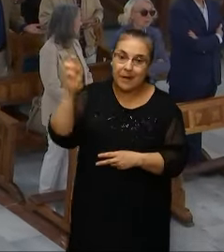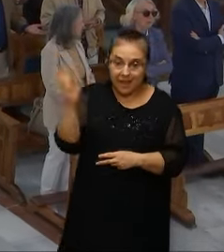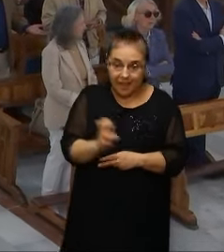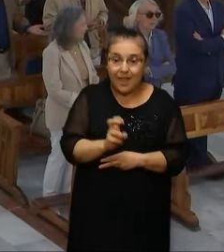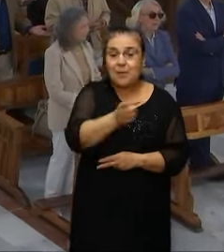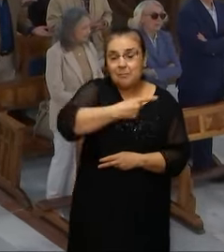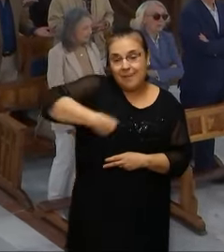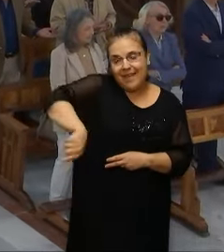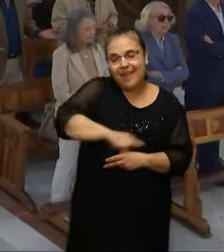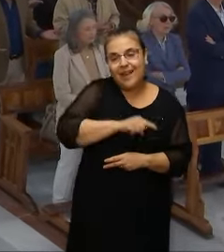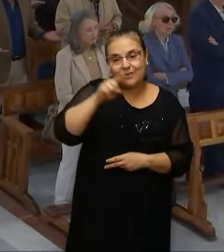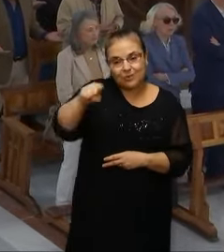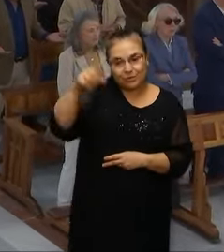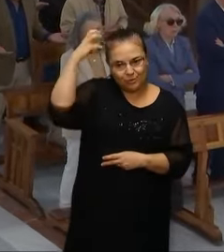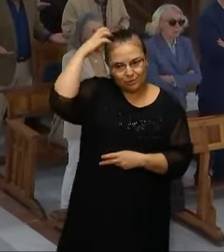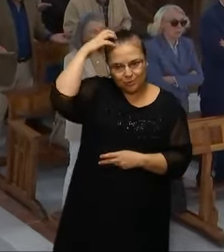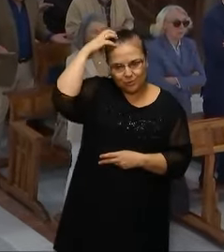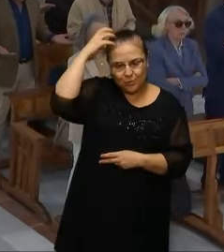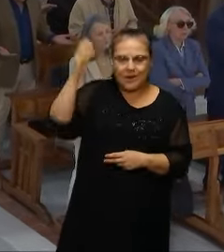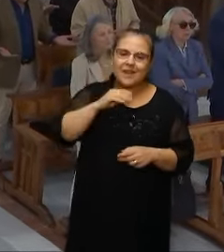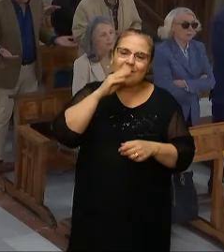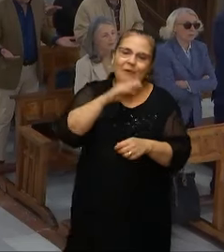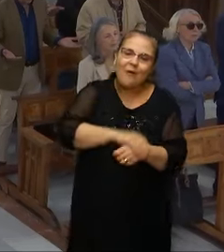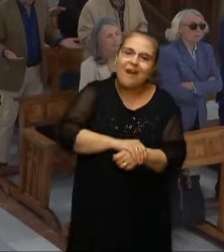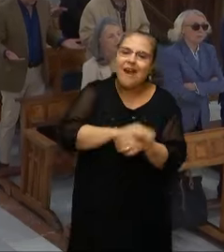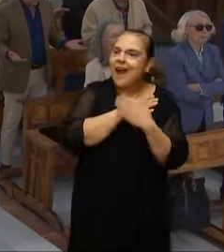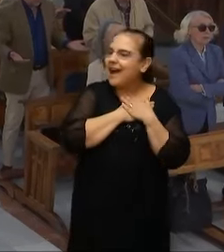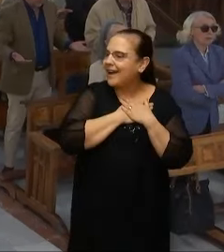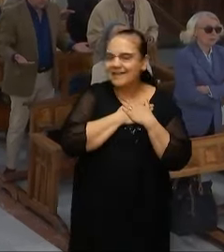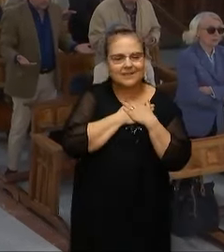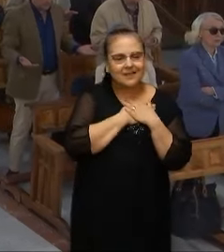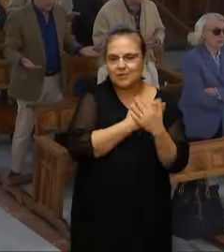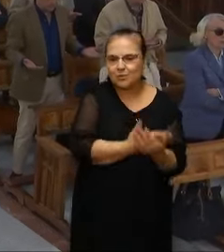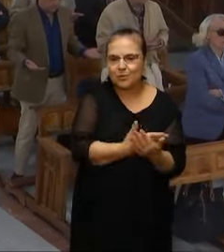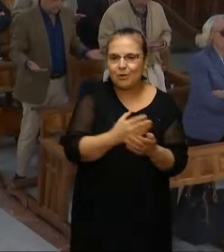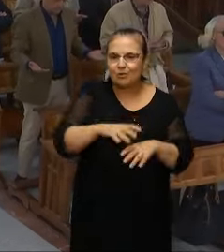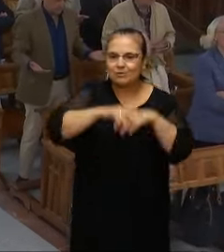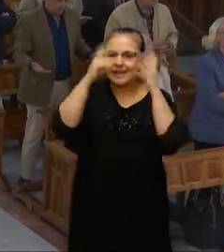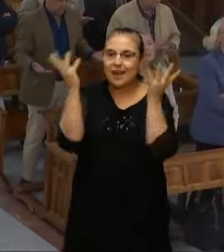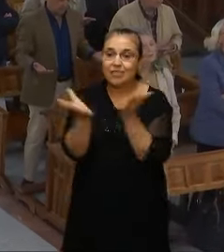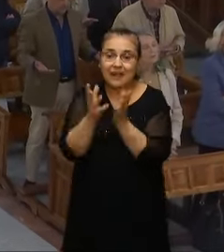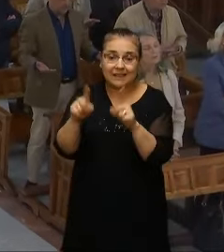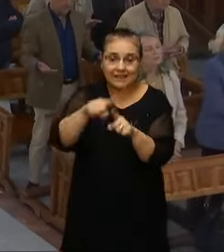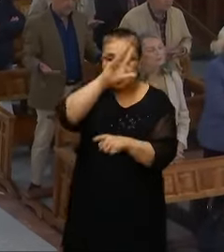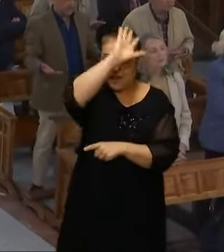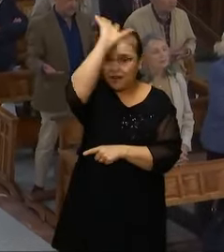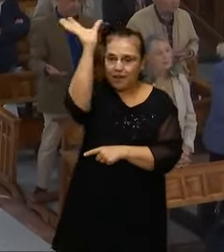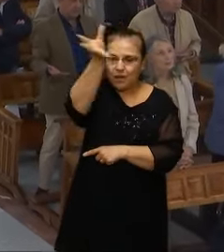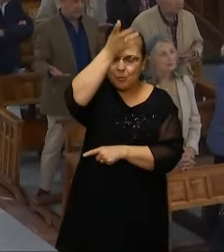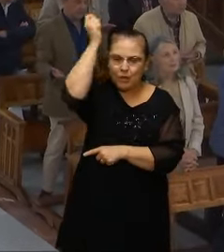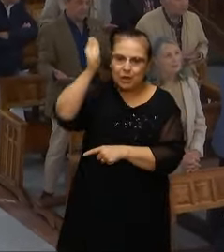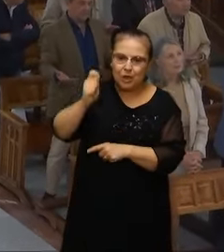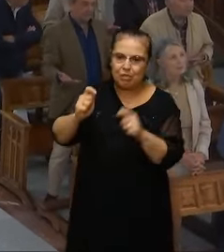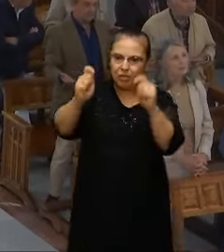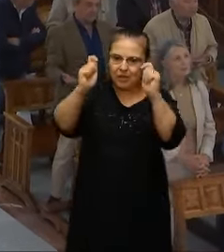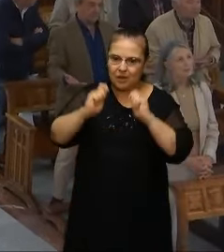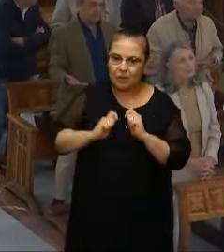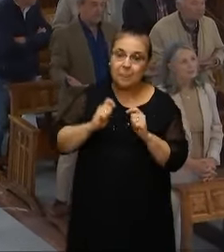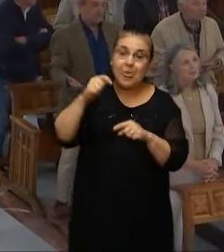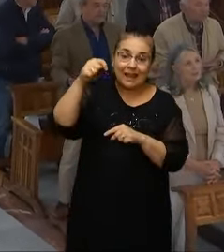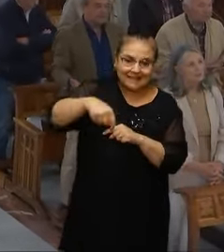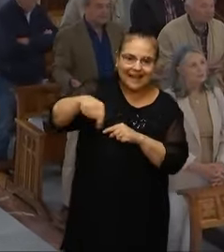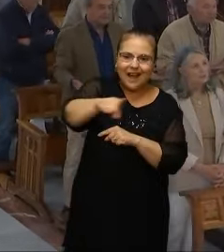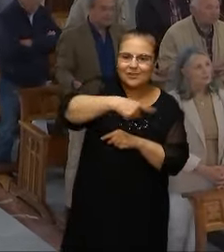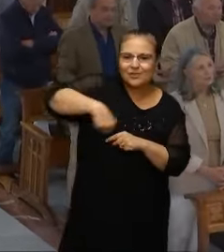tu nombre venga a nosotros tu reino hágase tu voluntad en la tierra como en el